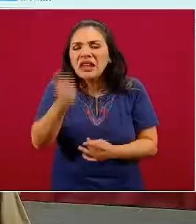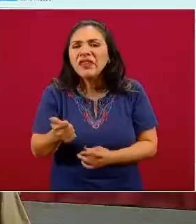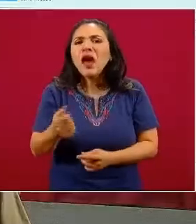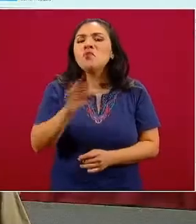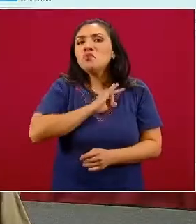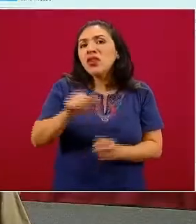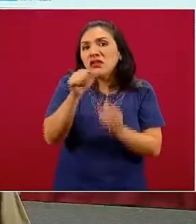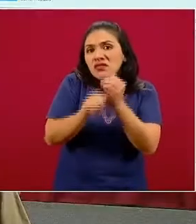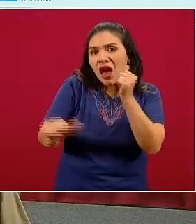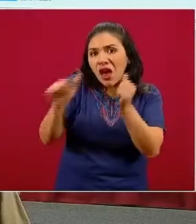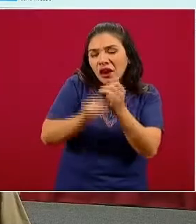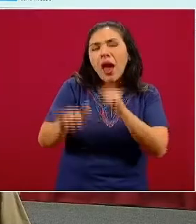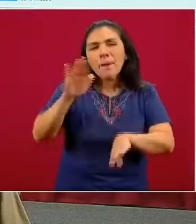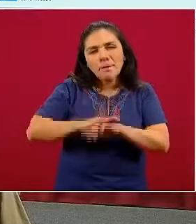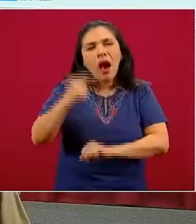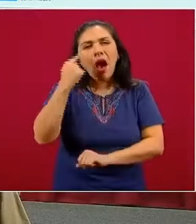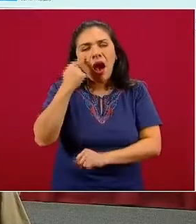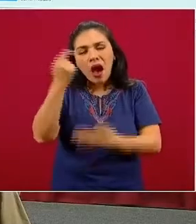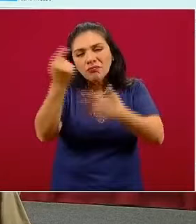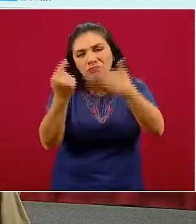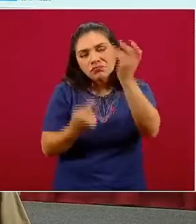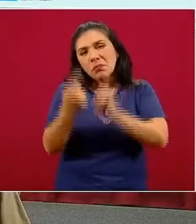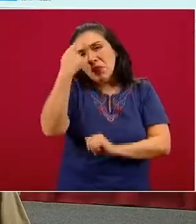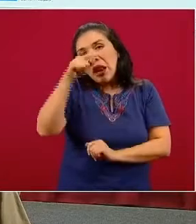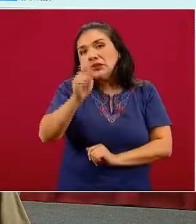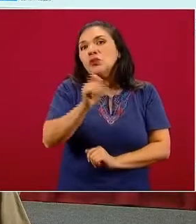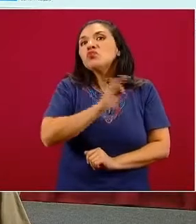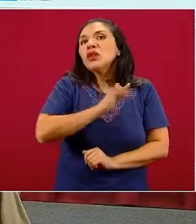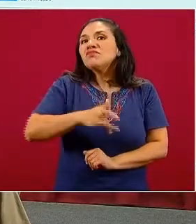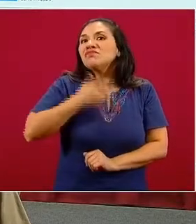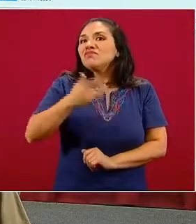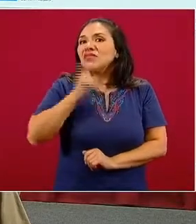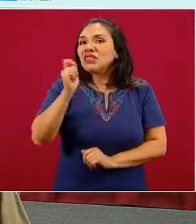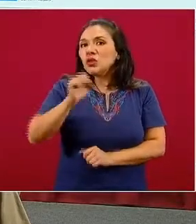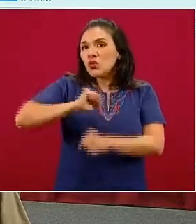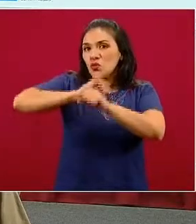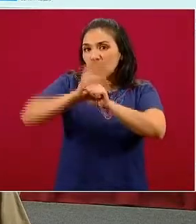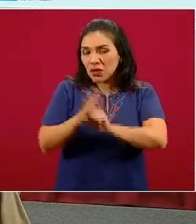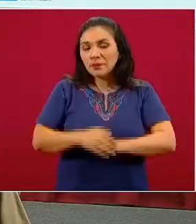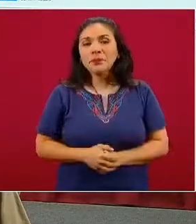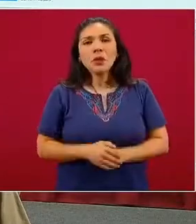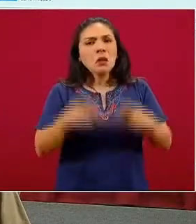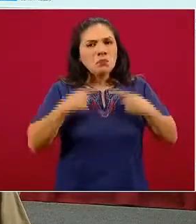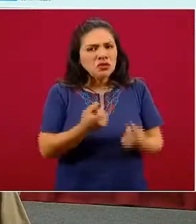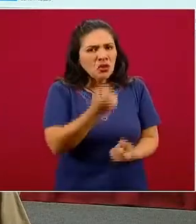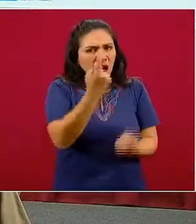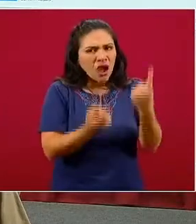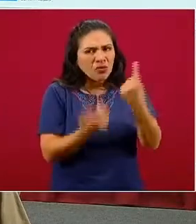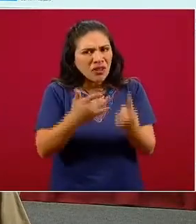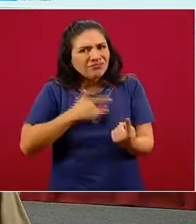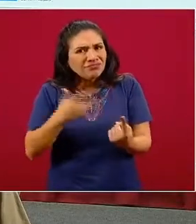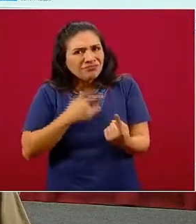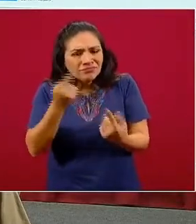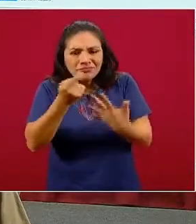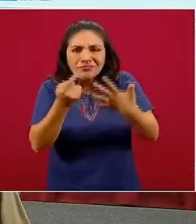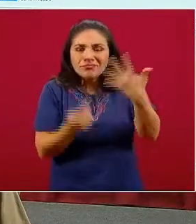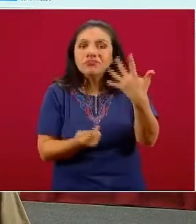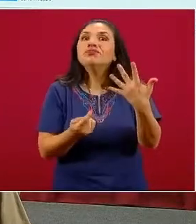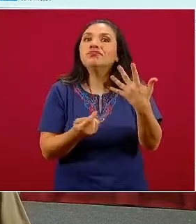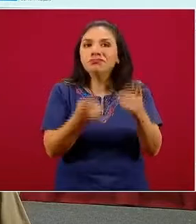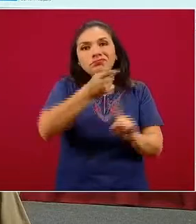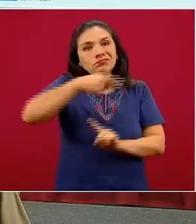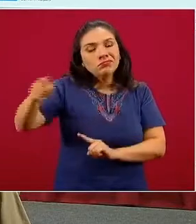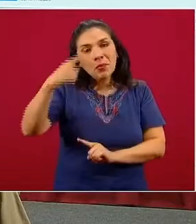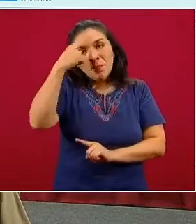generales de la forma inicial de COVID-19. Personas que han tenido estos síntomas, se les han hecho estudios de